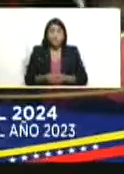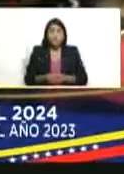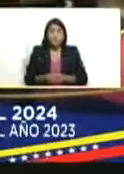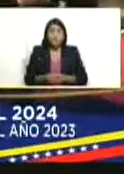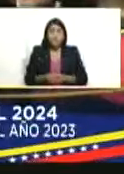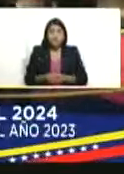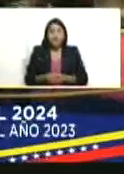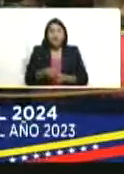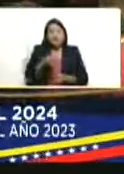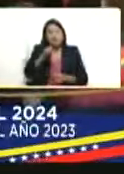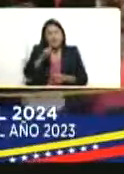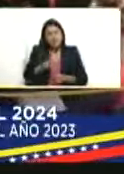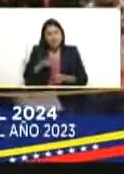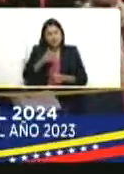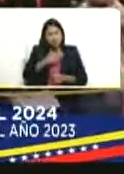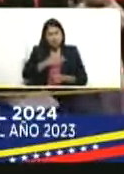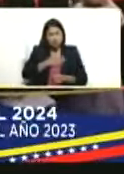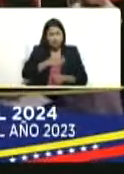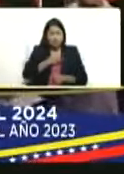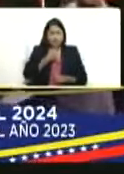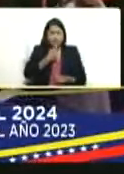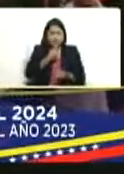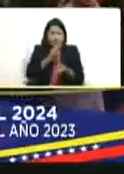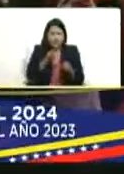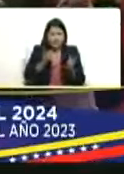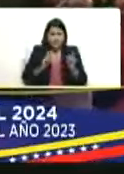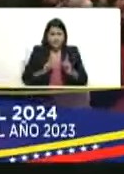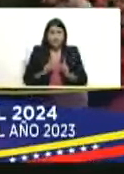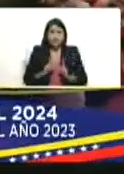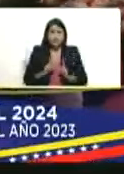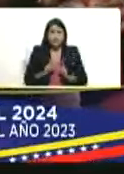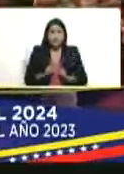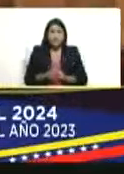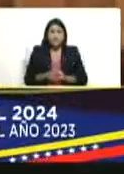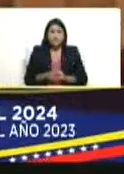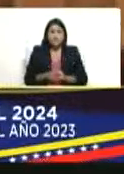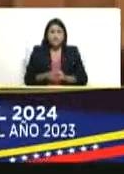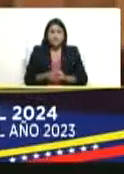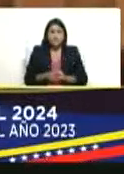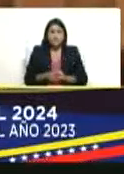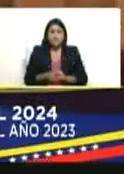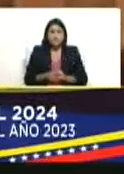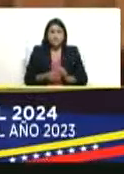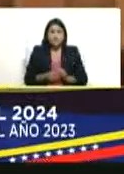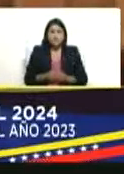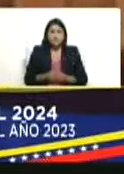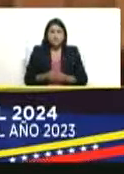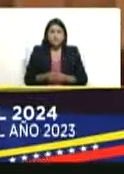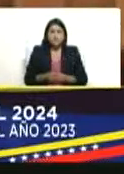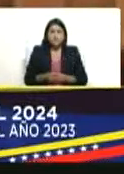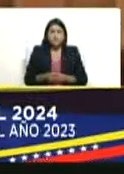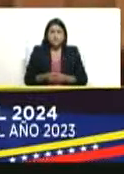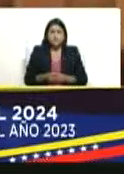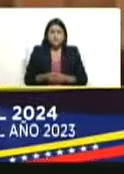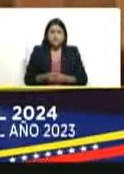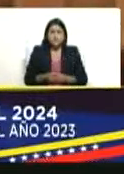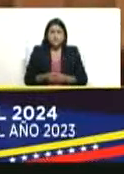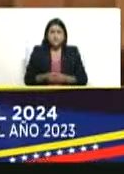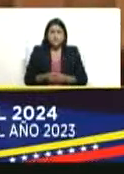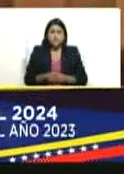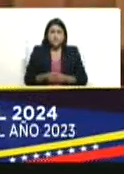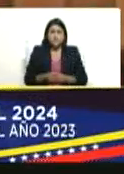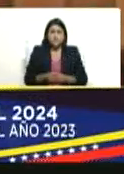Inclusive, me atrevo a compartir esta reflexión para su análisis. y acción.